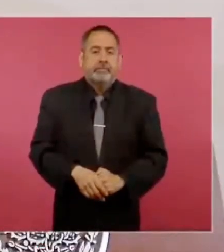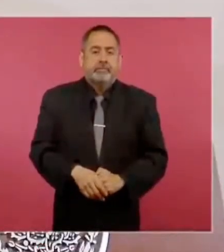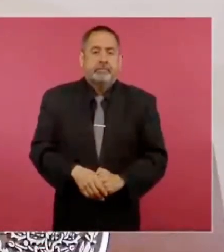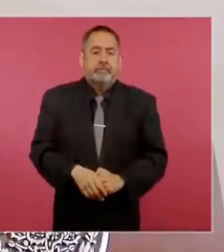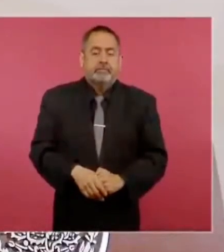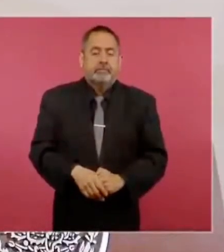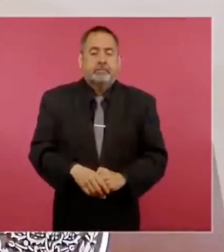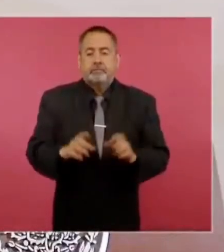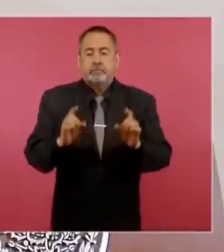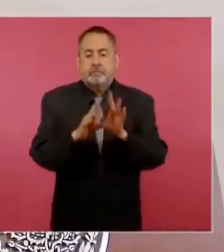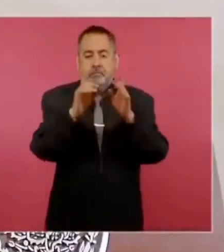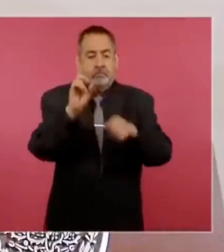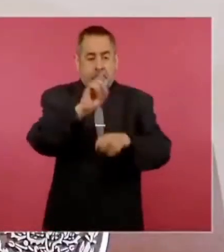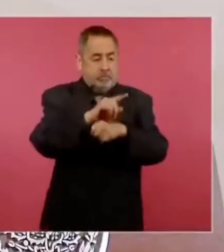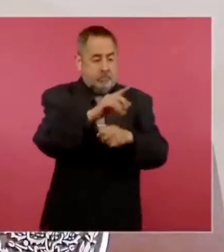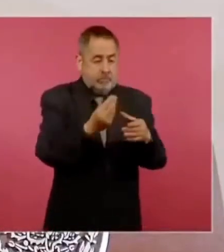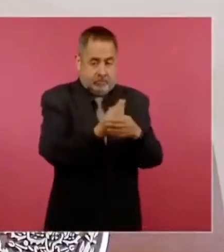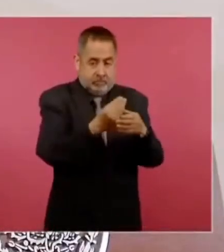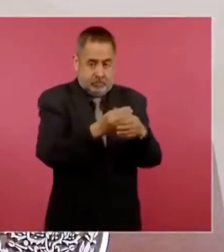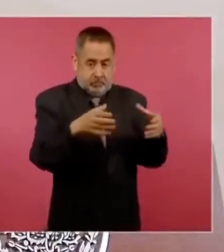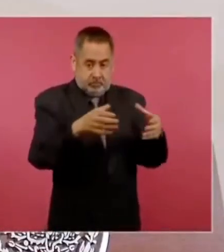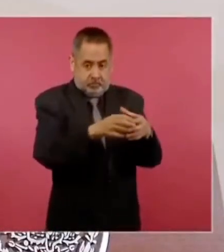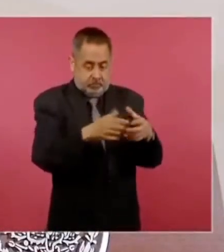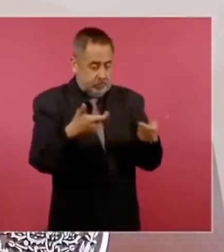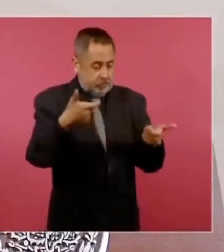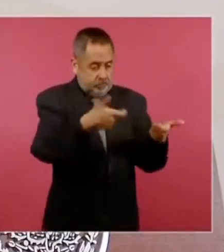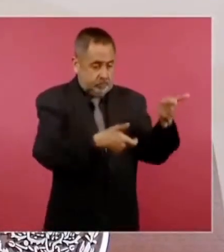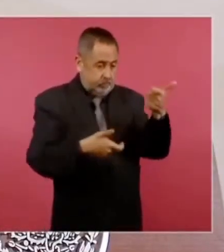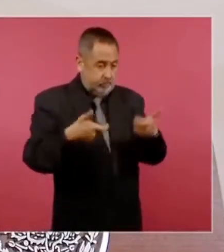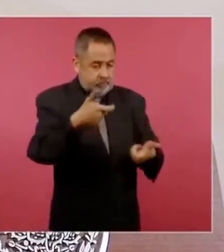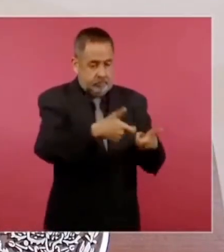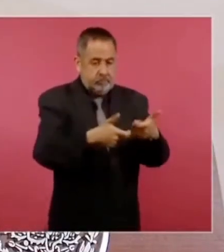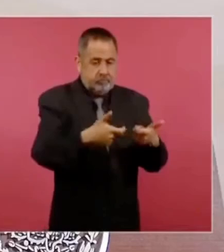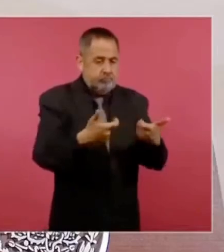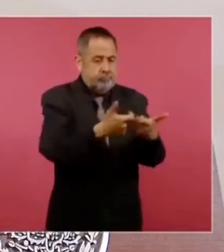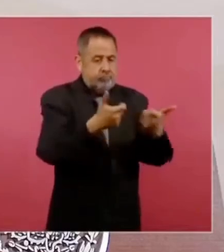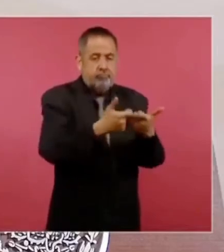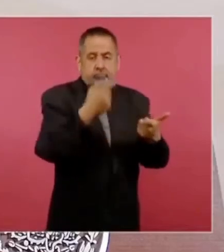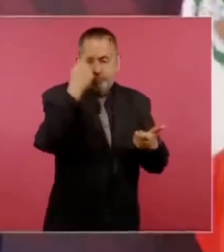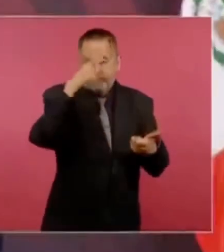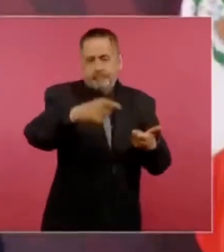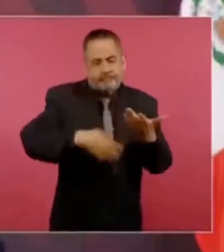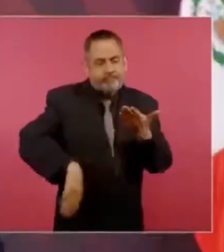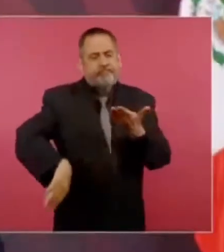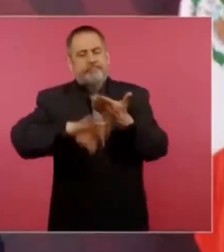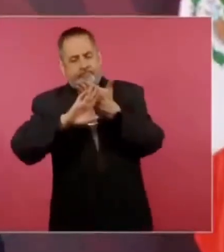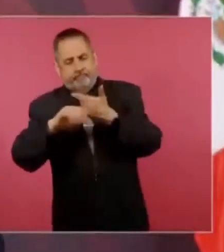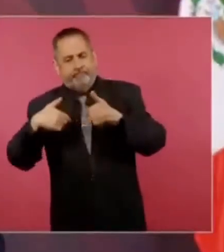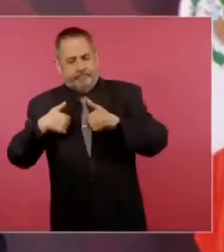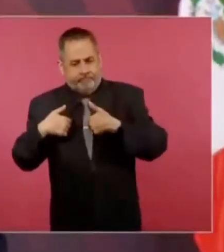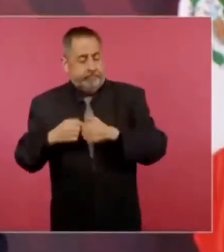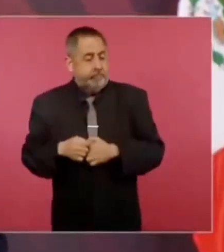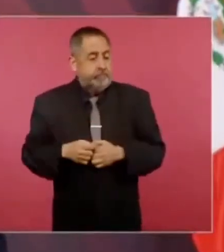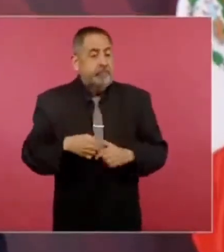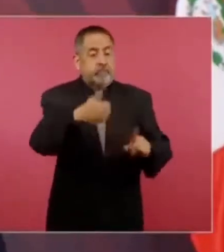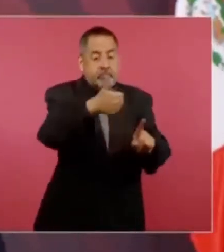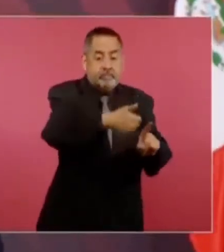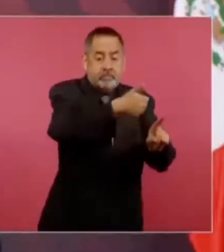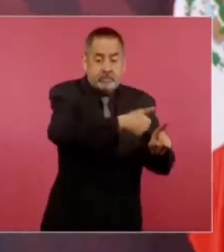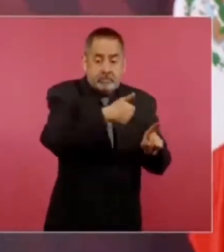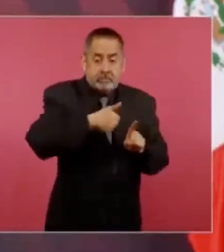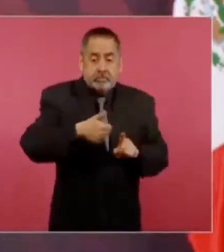En uno de esos encuentros pasaron la charola para pagar la propaganda en mi contra y cada uno